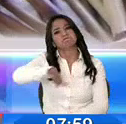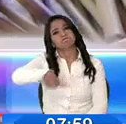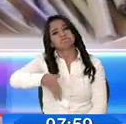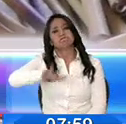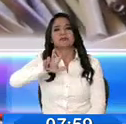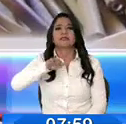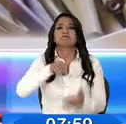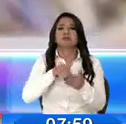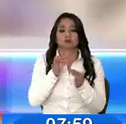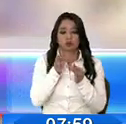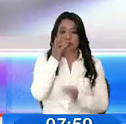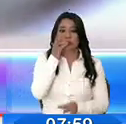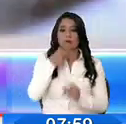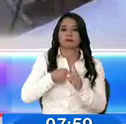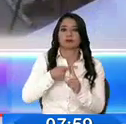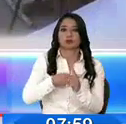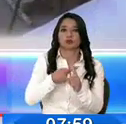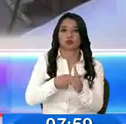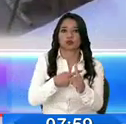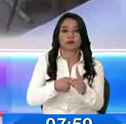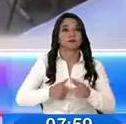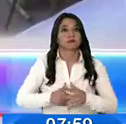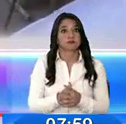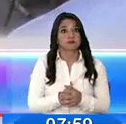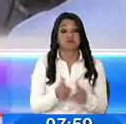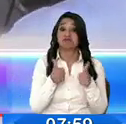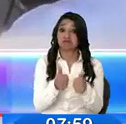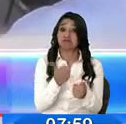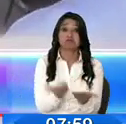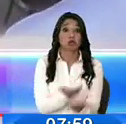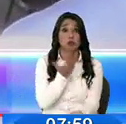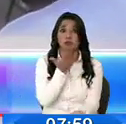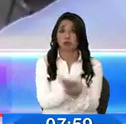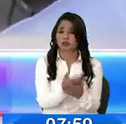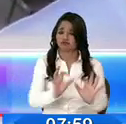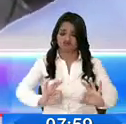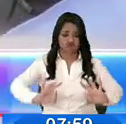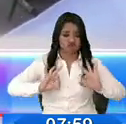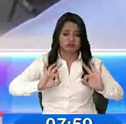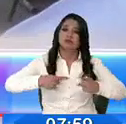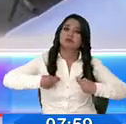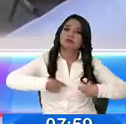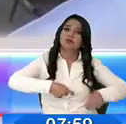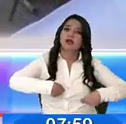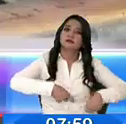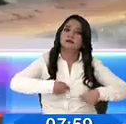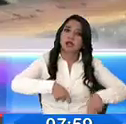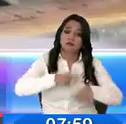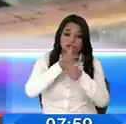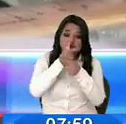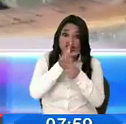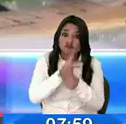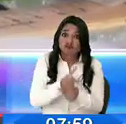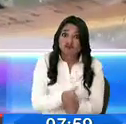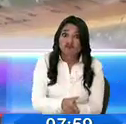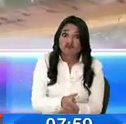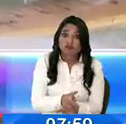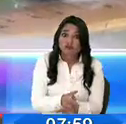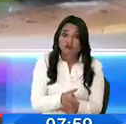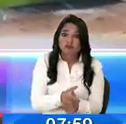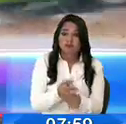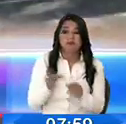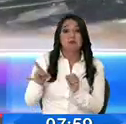3000 sorbetes al mes y parece muy buena la propuesta me parece muy bien el taller la idea de la conservación eliminar un poco el